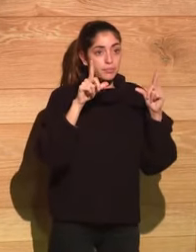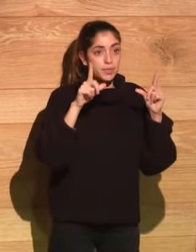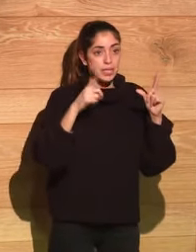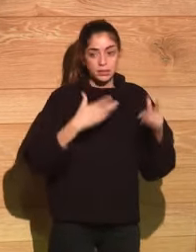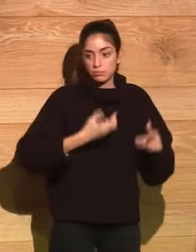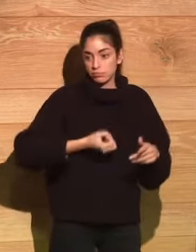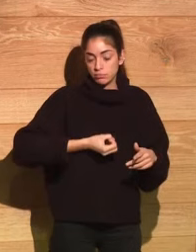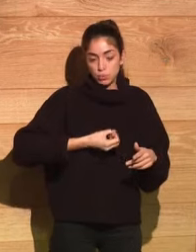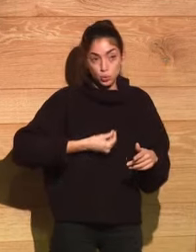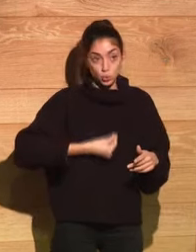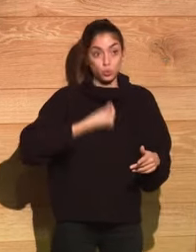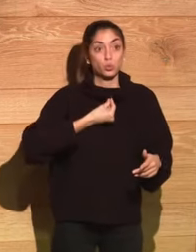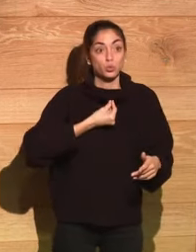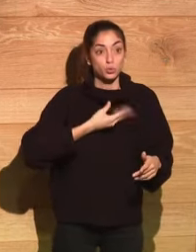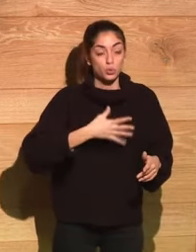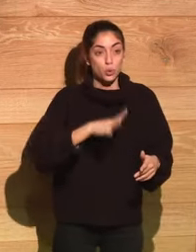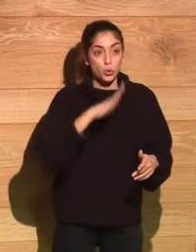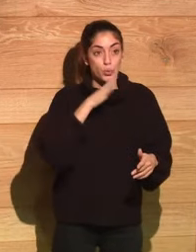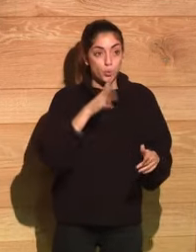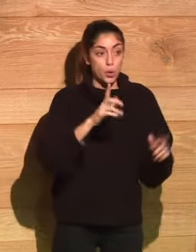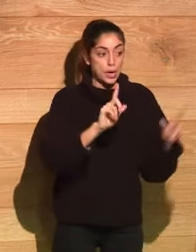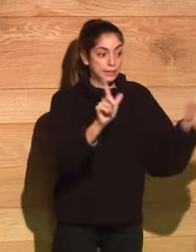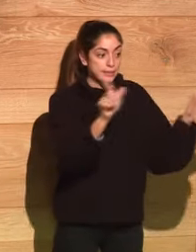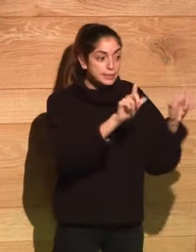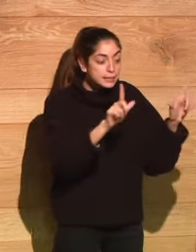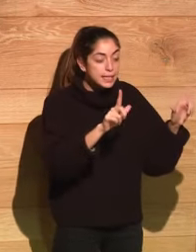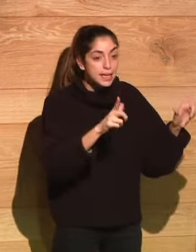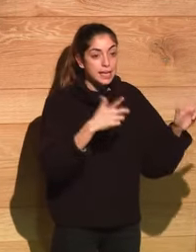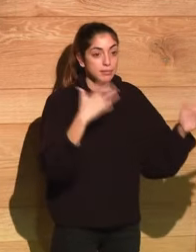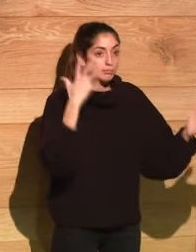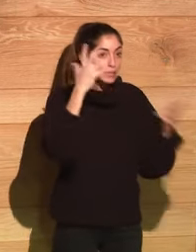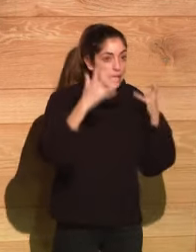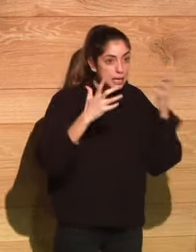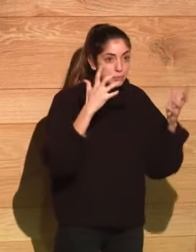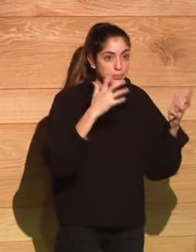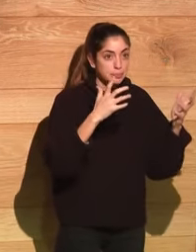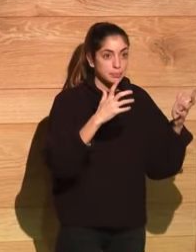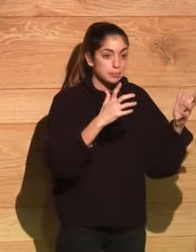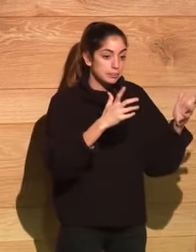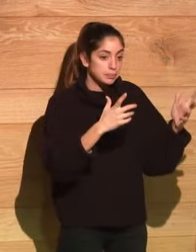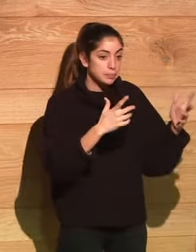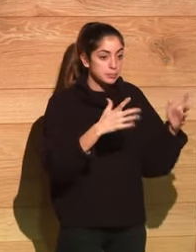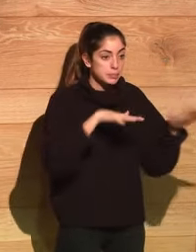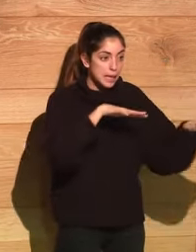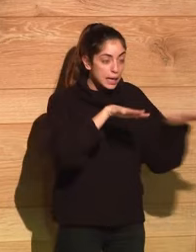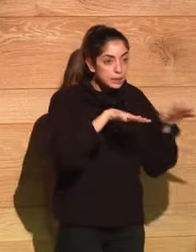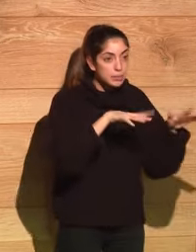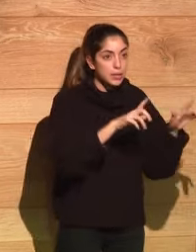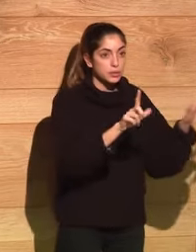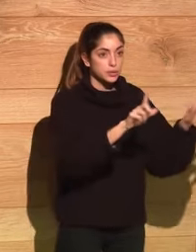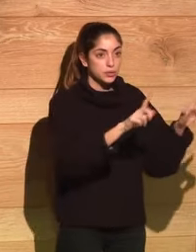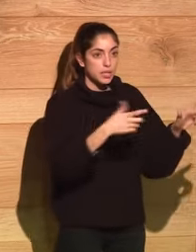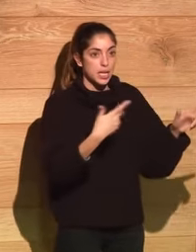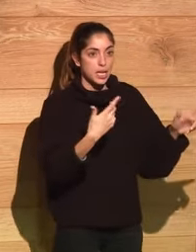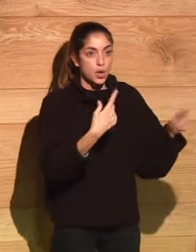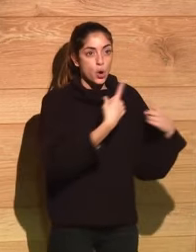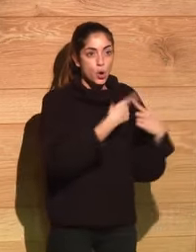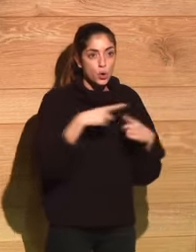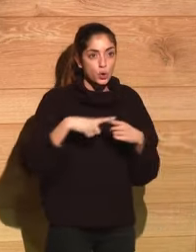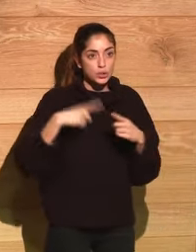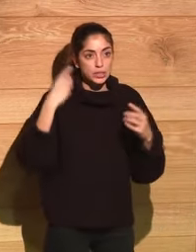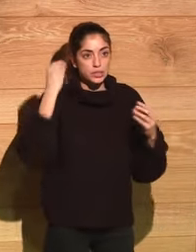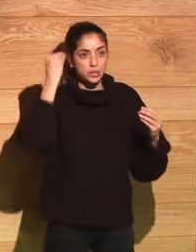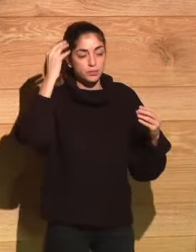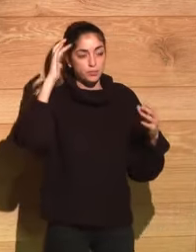se sorprendería, ¿no?, de la cantidad de dibujos animados que hay y de la cantidad de locuras alrededor